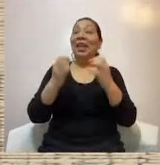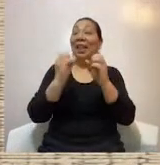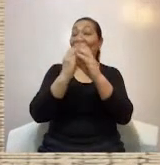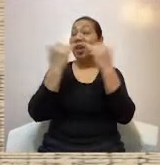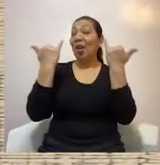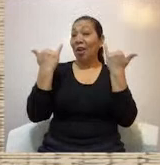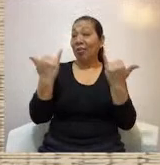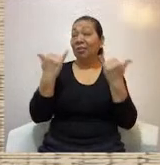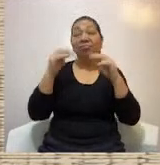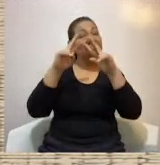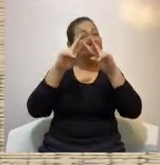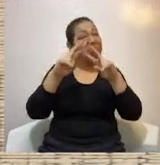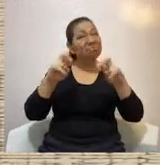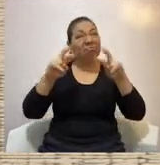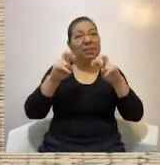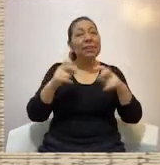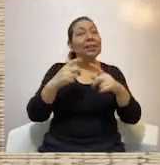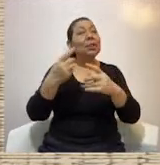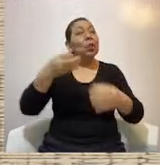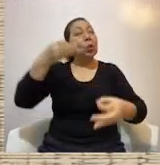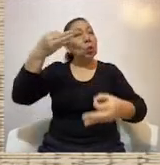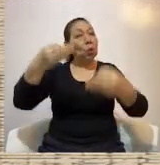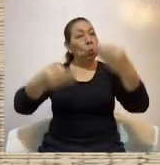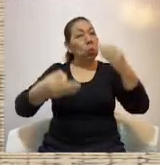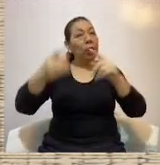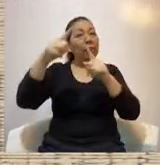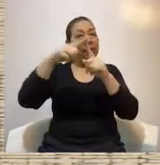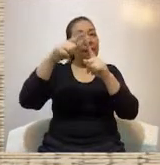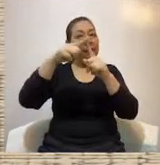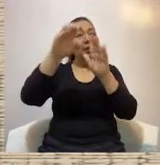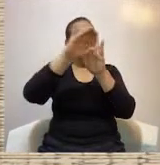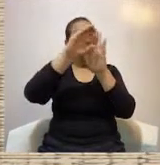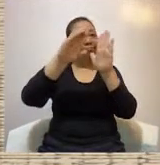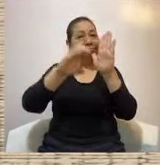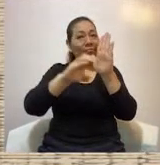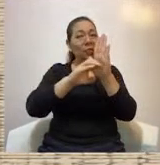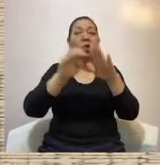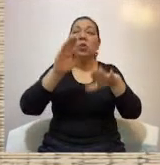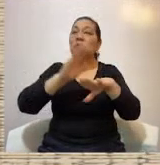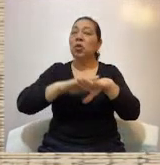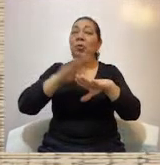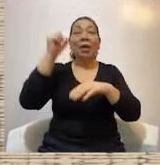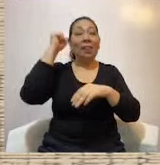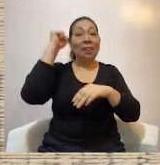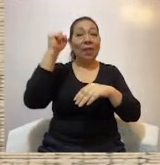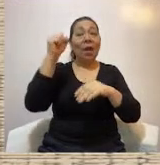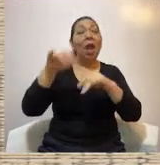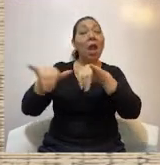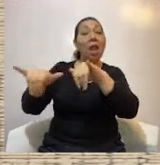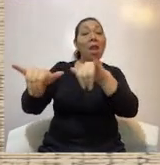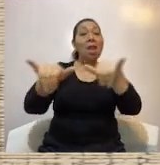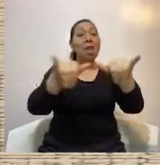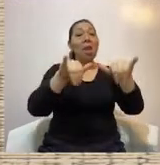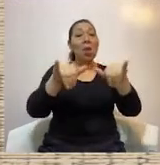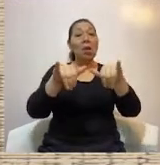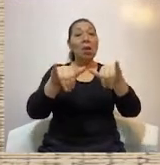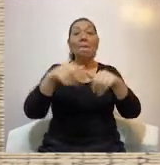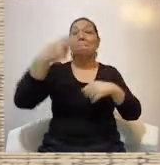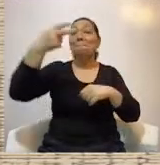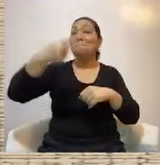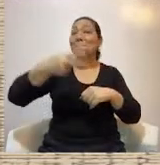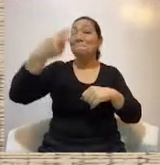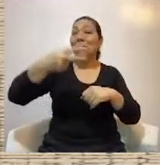a todas. El día de hoy analizaremos una sentencia del Tribunal Constitucional sobre el derecho a la igualdad